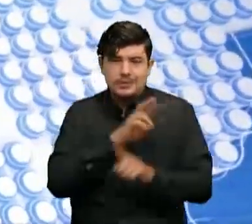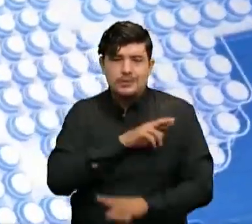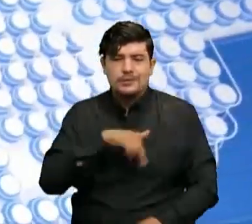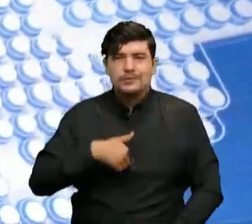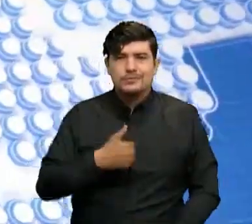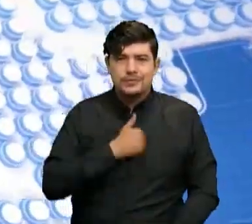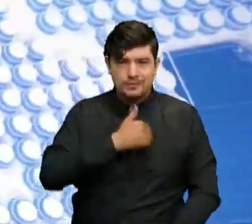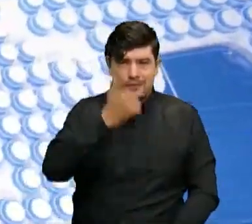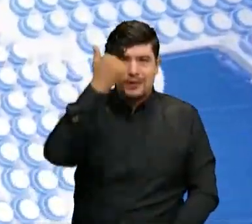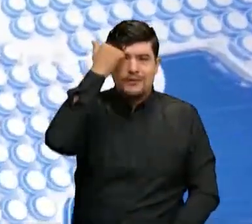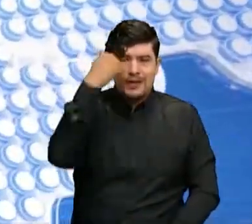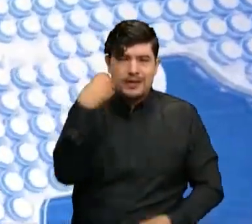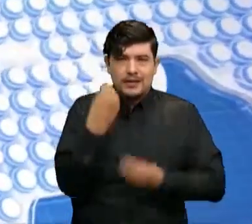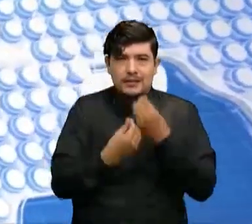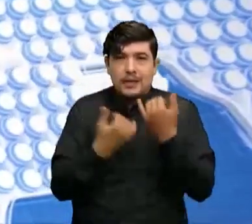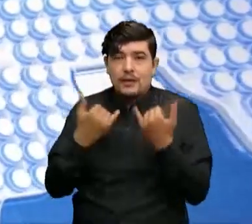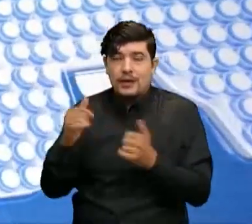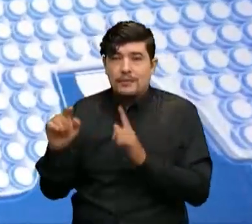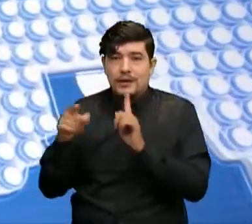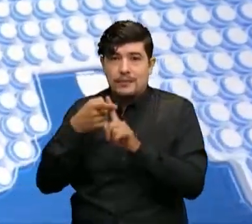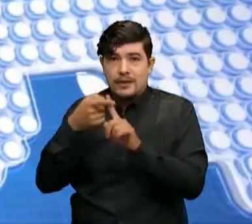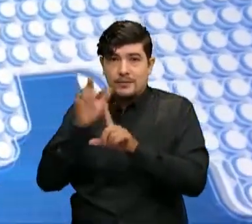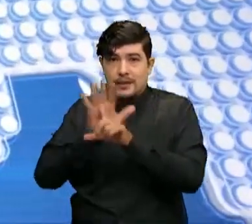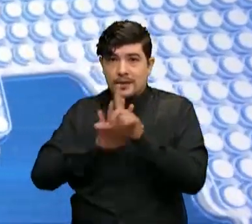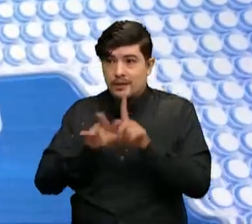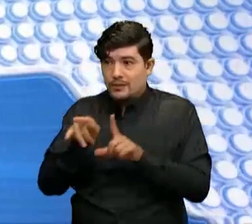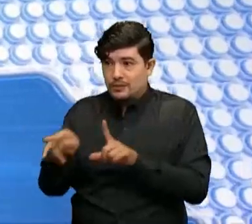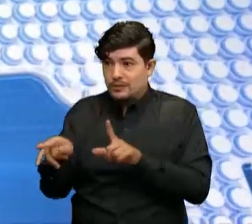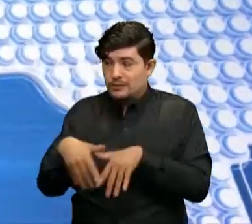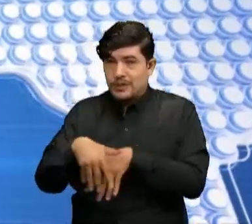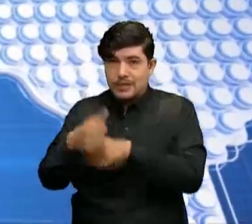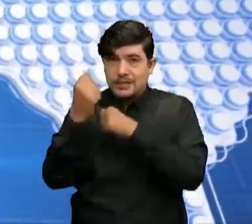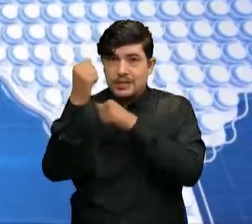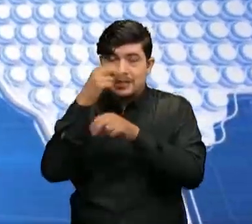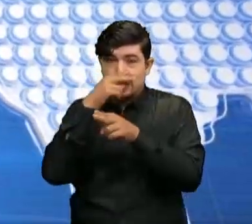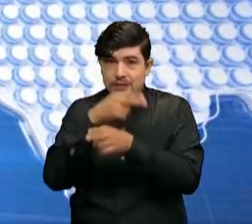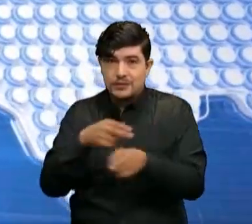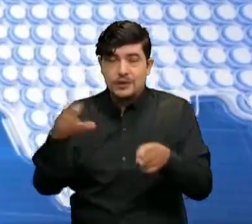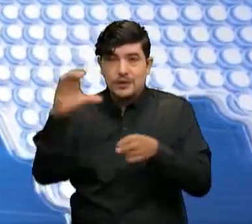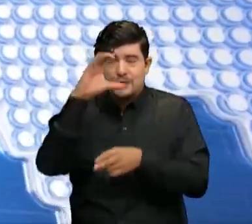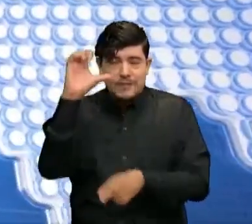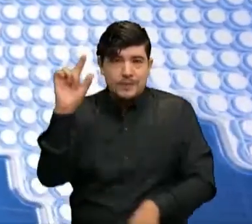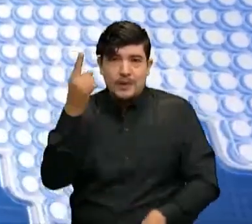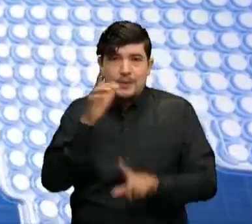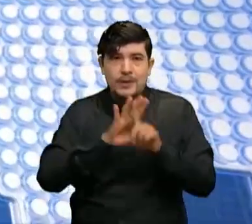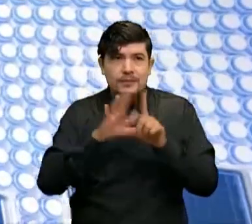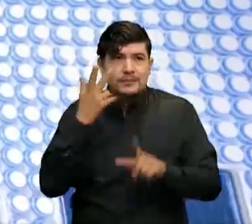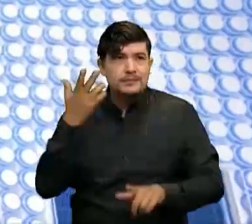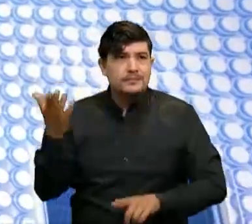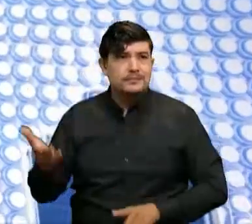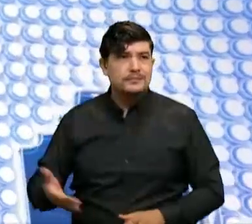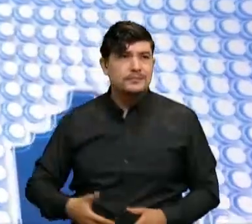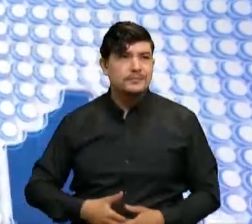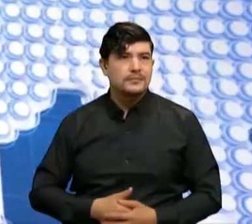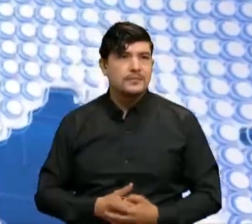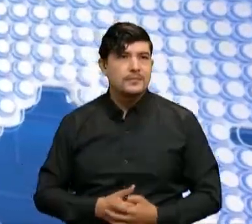Este es el primer video que se conoce de marchas con niños en Colombia. ¡Presa! ¡Uribe para con sin duda!